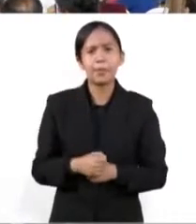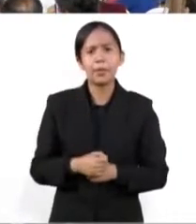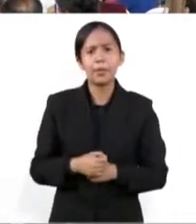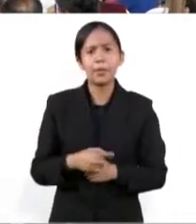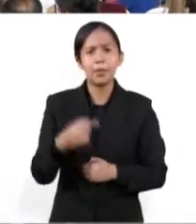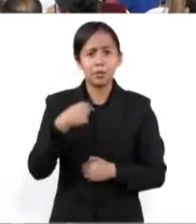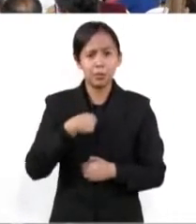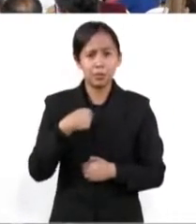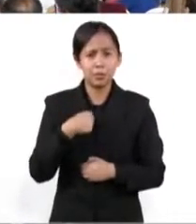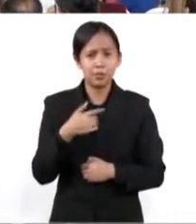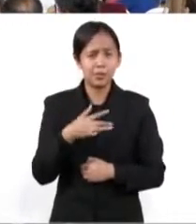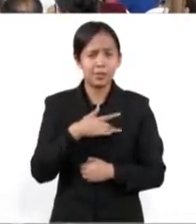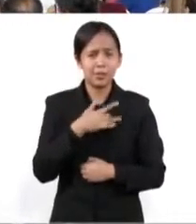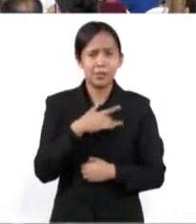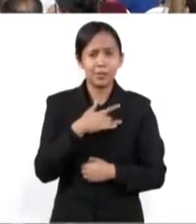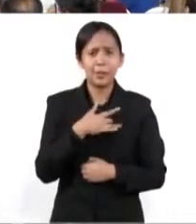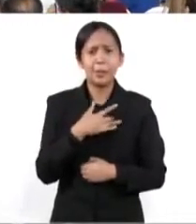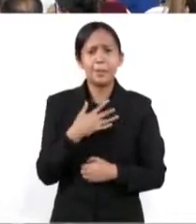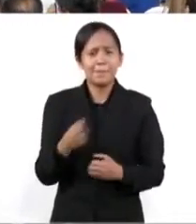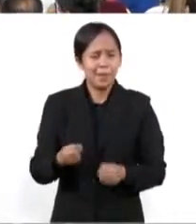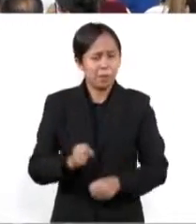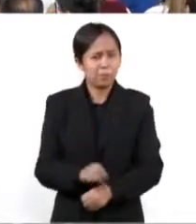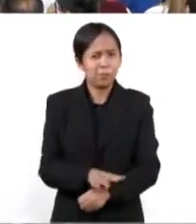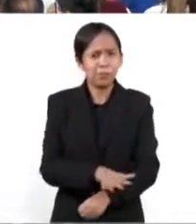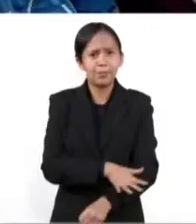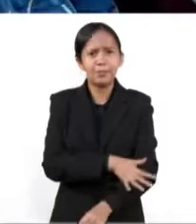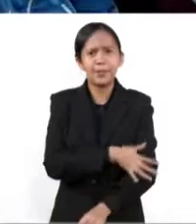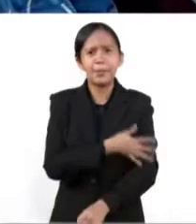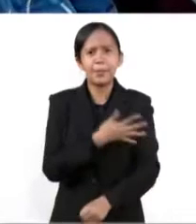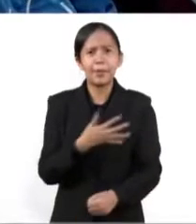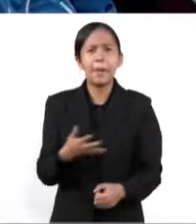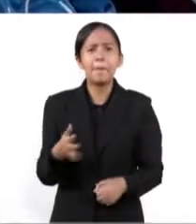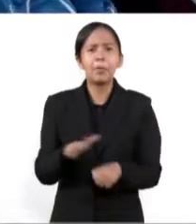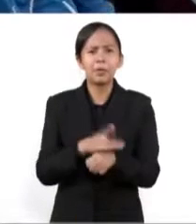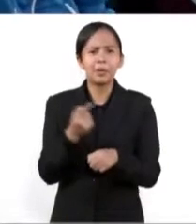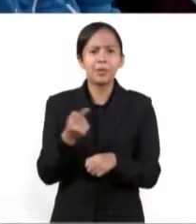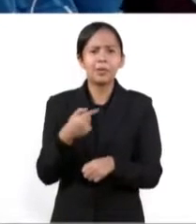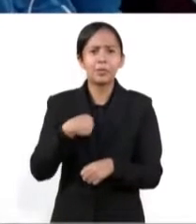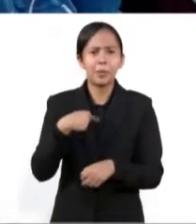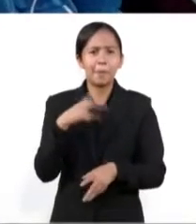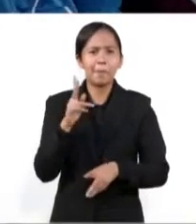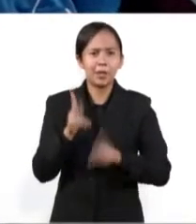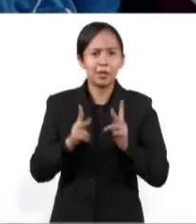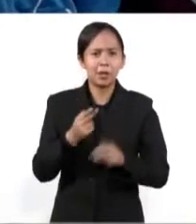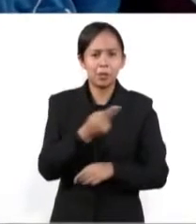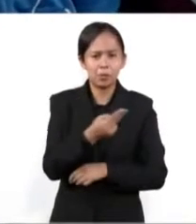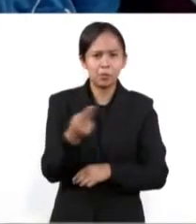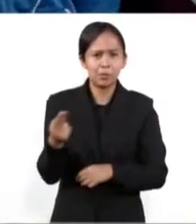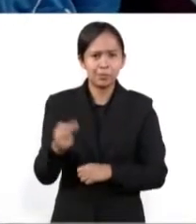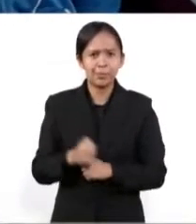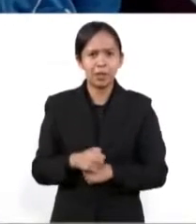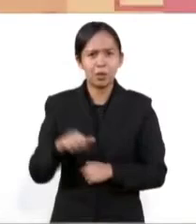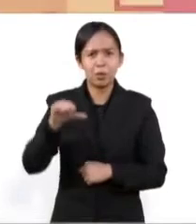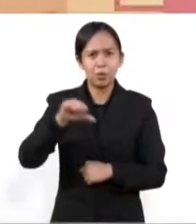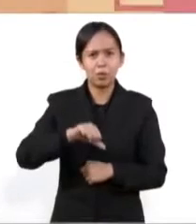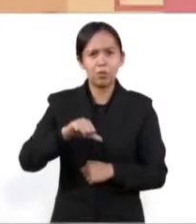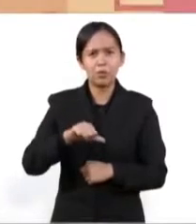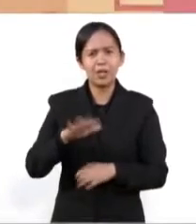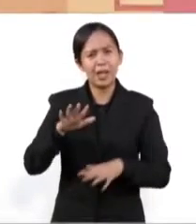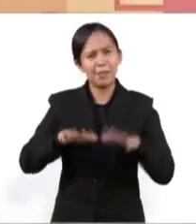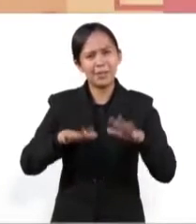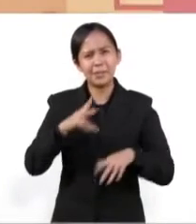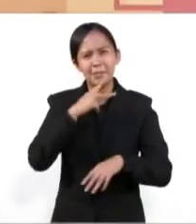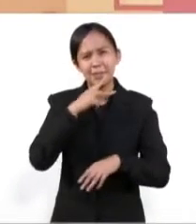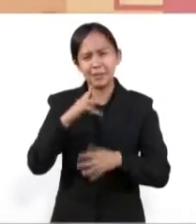Es para mí un momento de gran emoción y satisfacción poder dirigirme a ustedes el día de hoy. A veces la